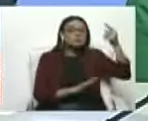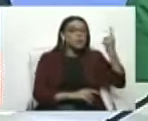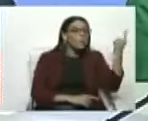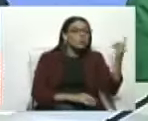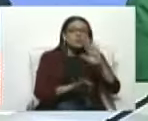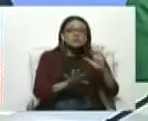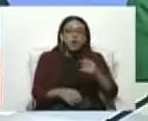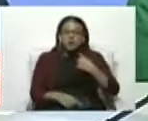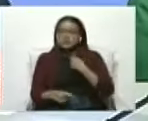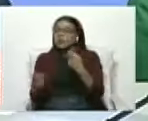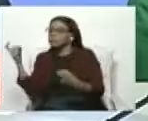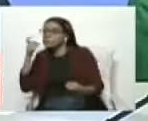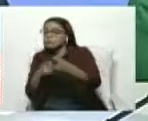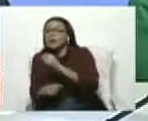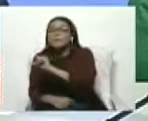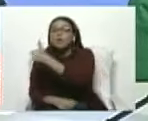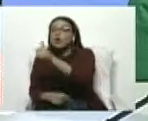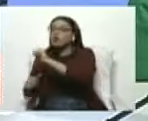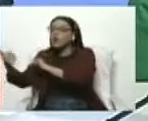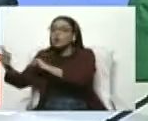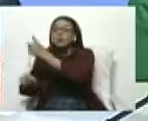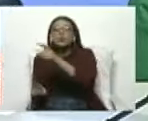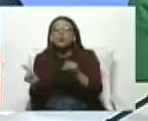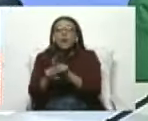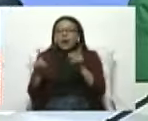No está haciendo lo correcto, no está haciendo lo ético.